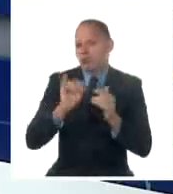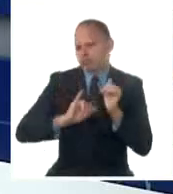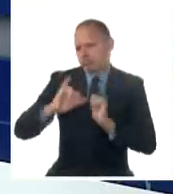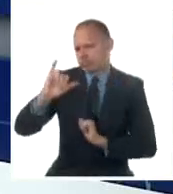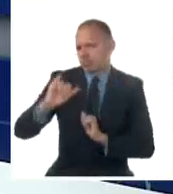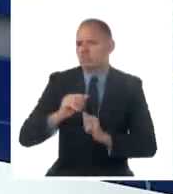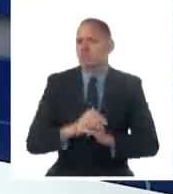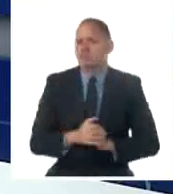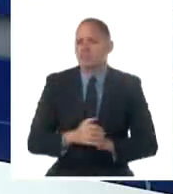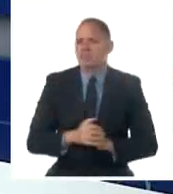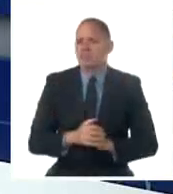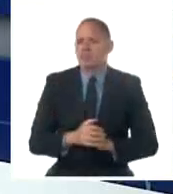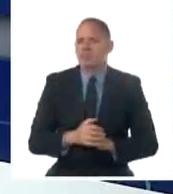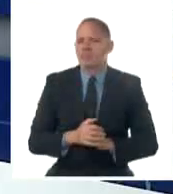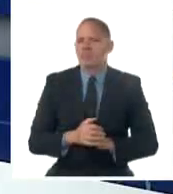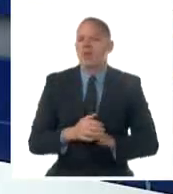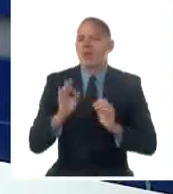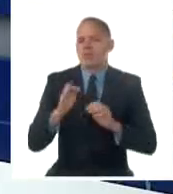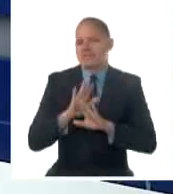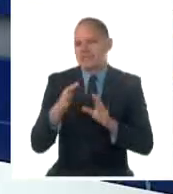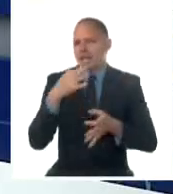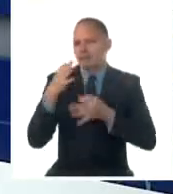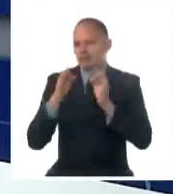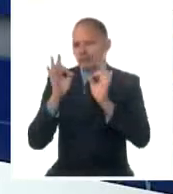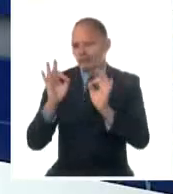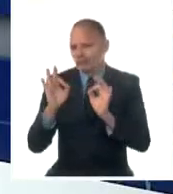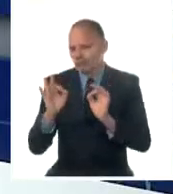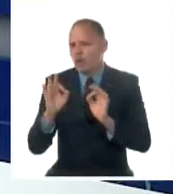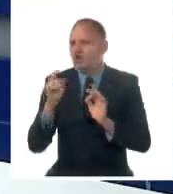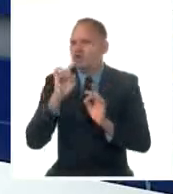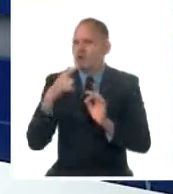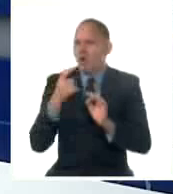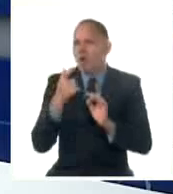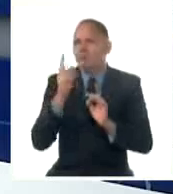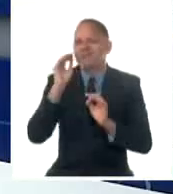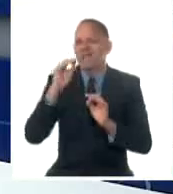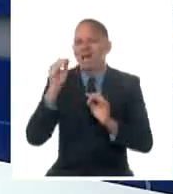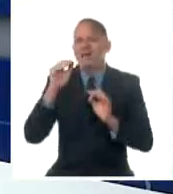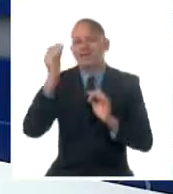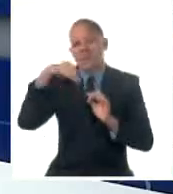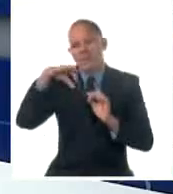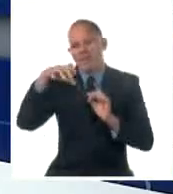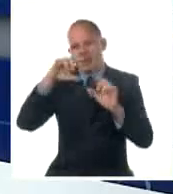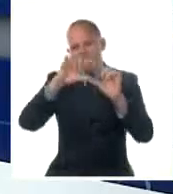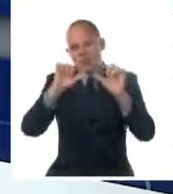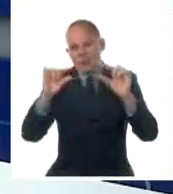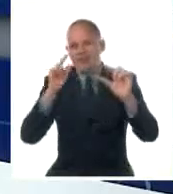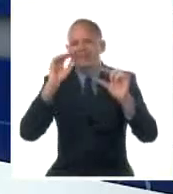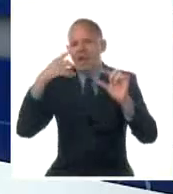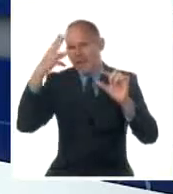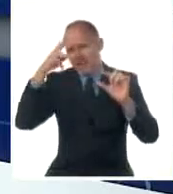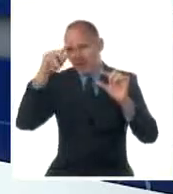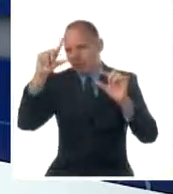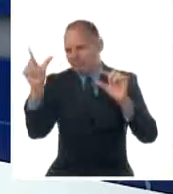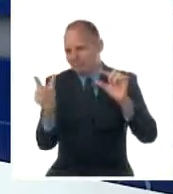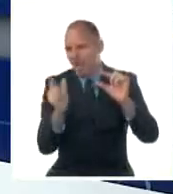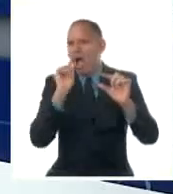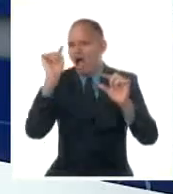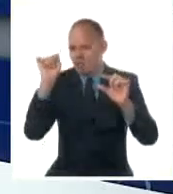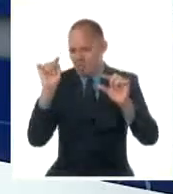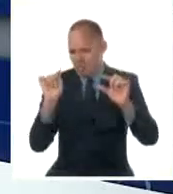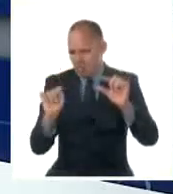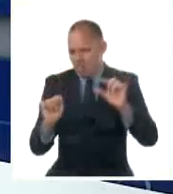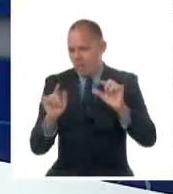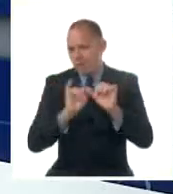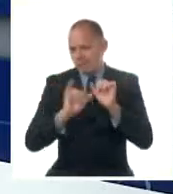norte y los 85.8 grados de longitud oeste, posición que la sitúa en aguas del Golfo de México, a unos